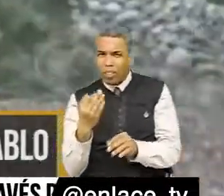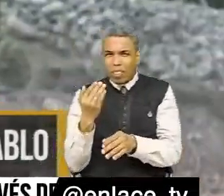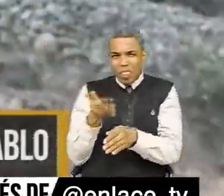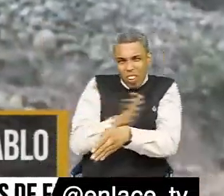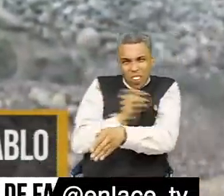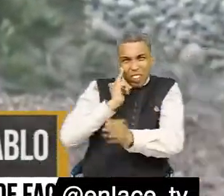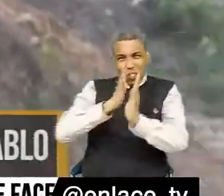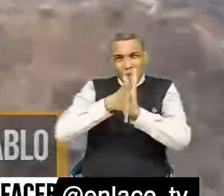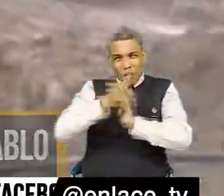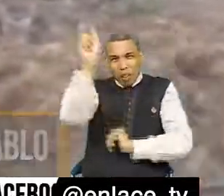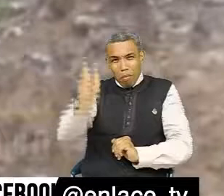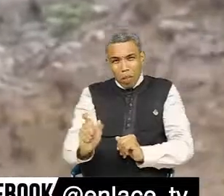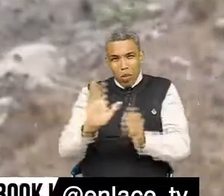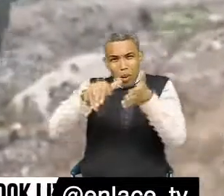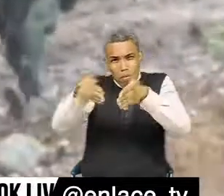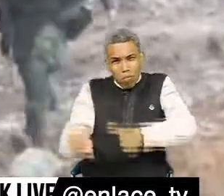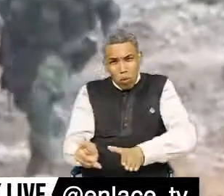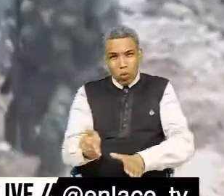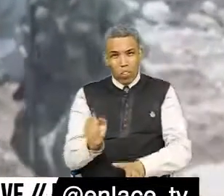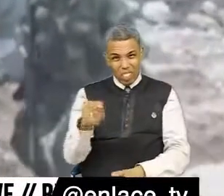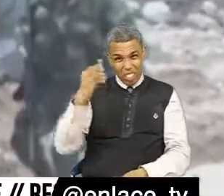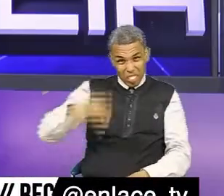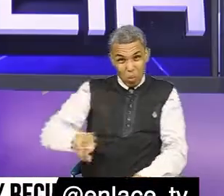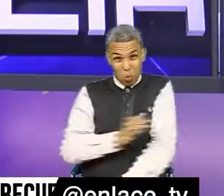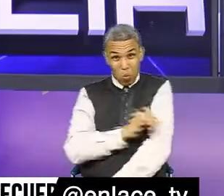héroes y mártires de la ln